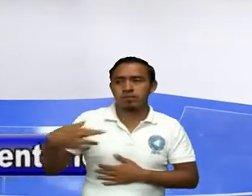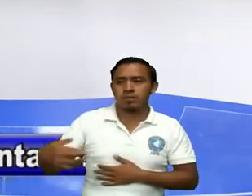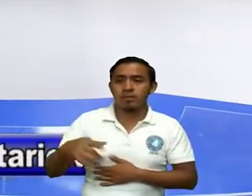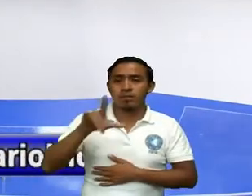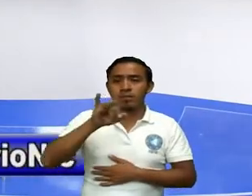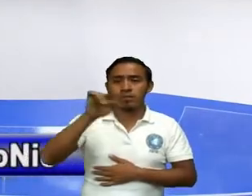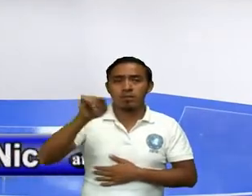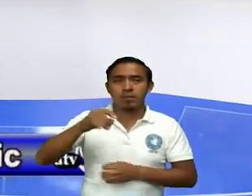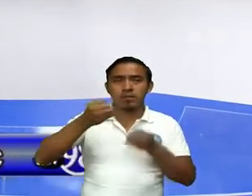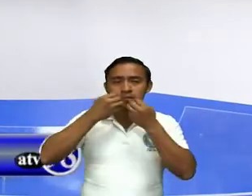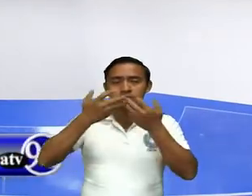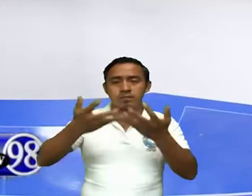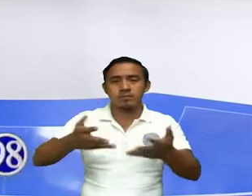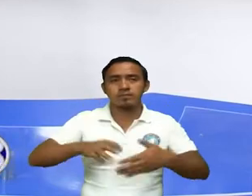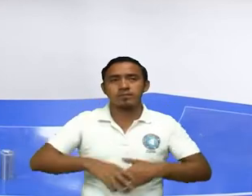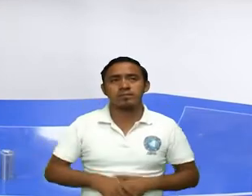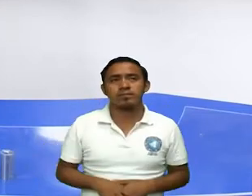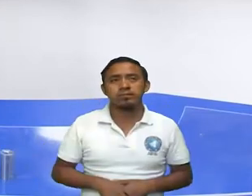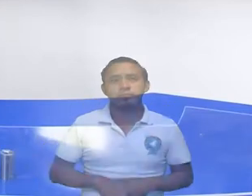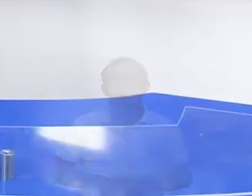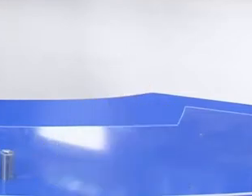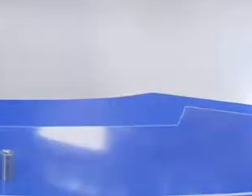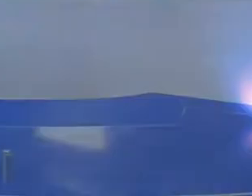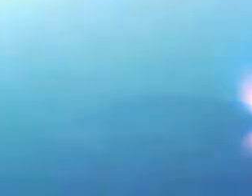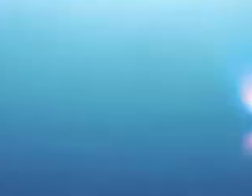Liz Escoto nos brinda más información.